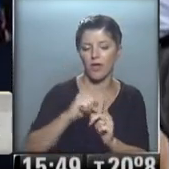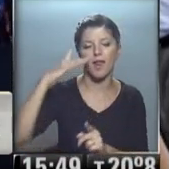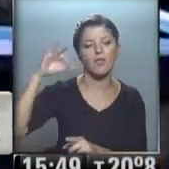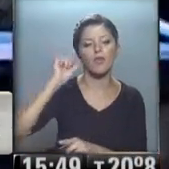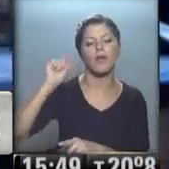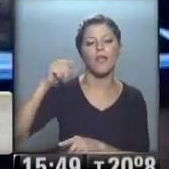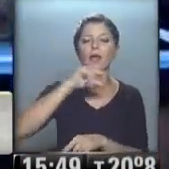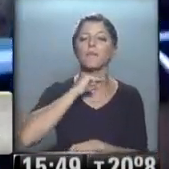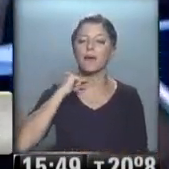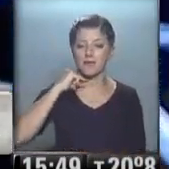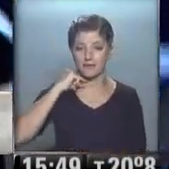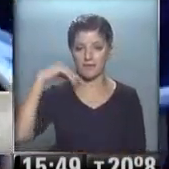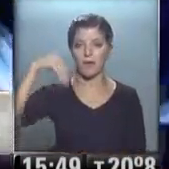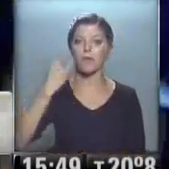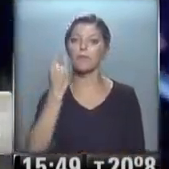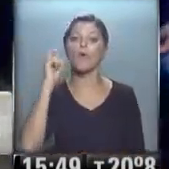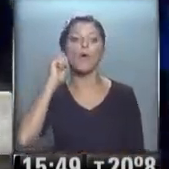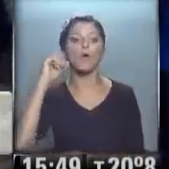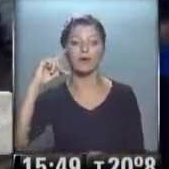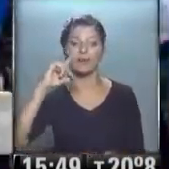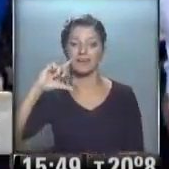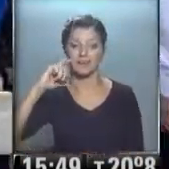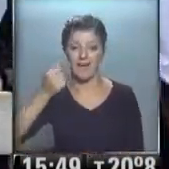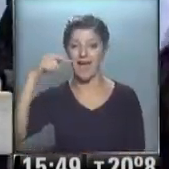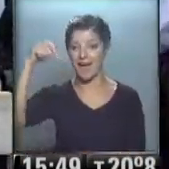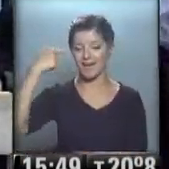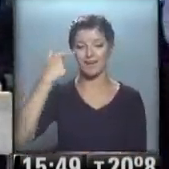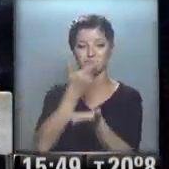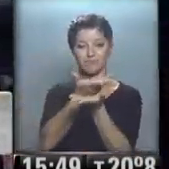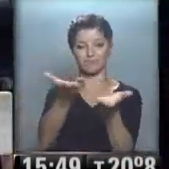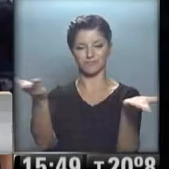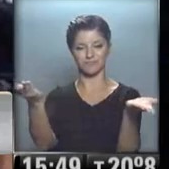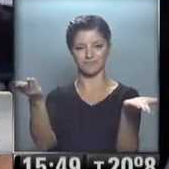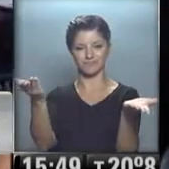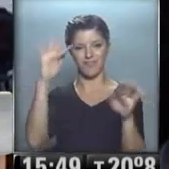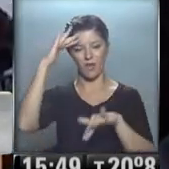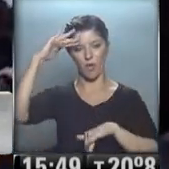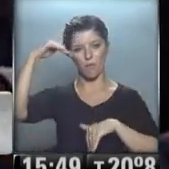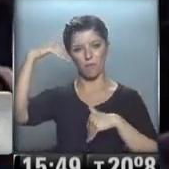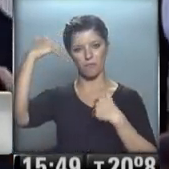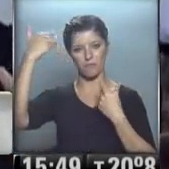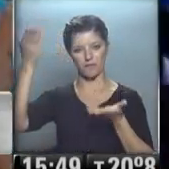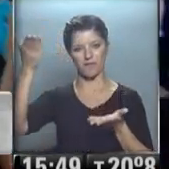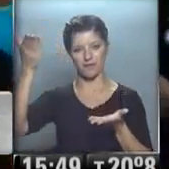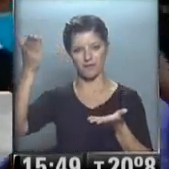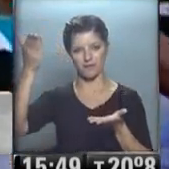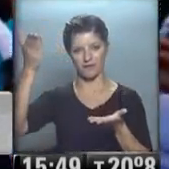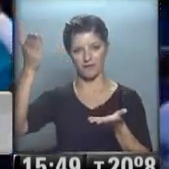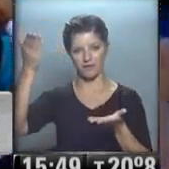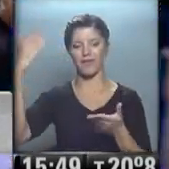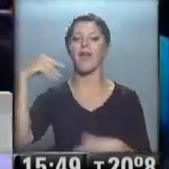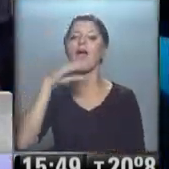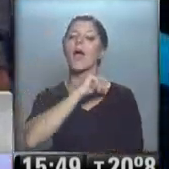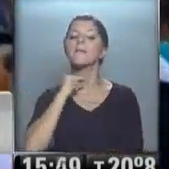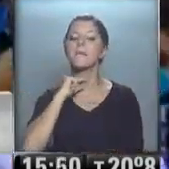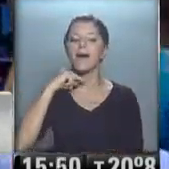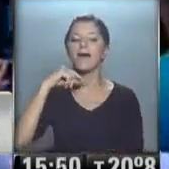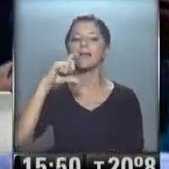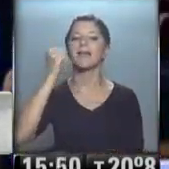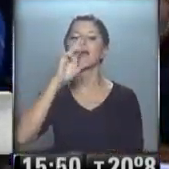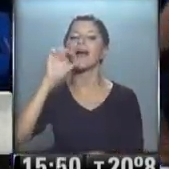Mujica. Con honor y gratitud, aquí se alza en homenaje al padre Carlos